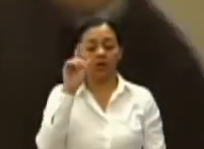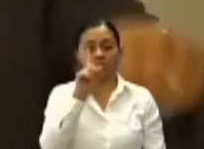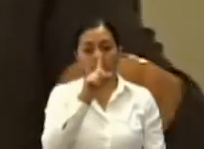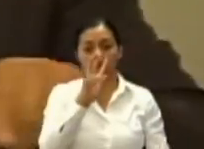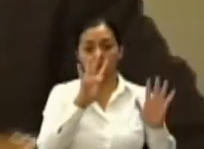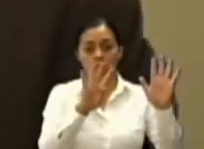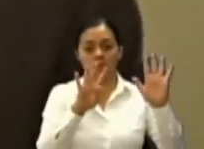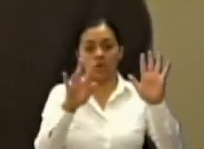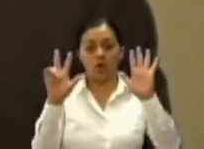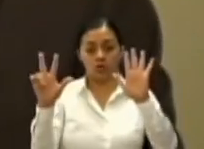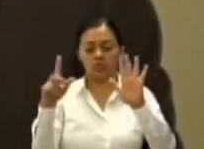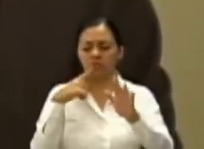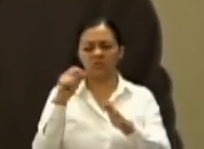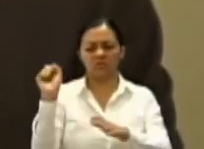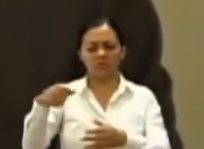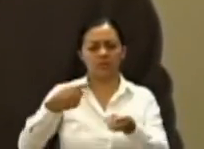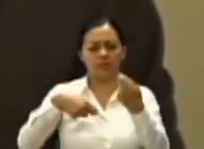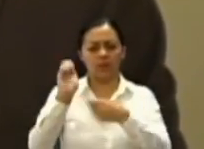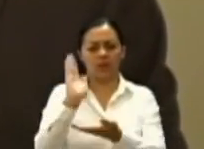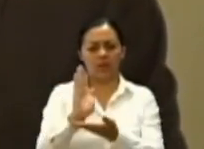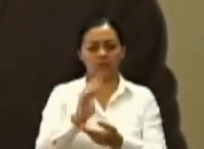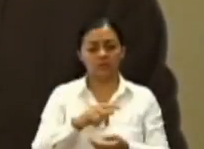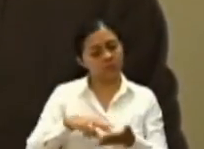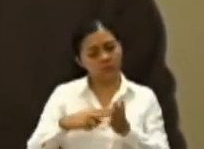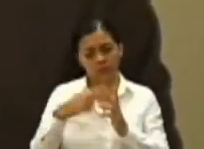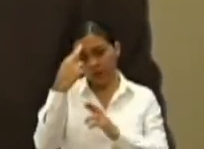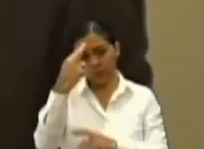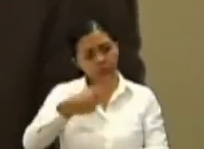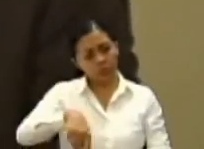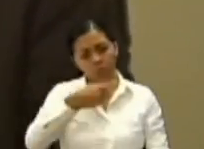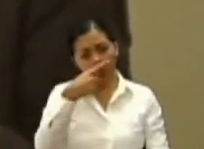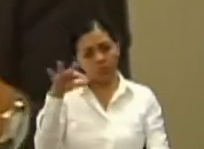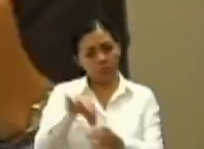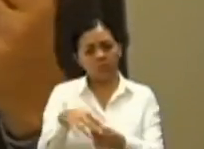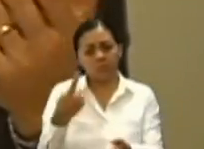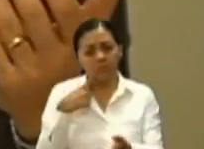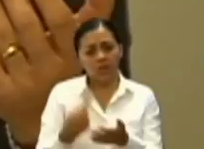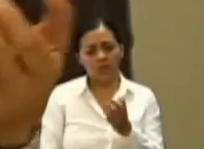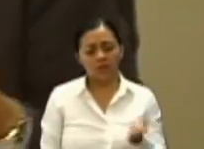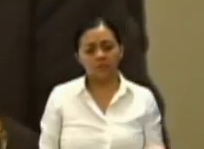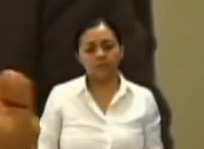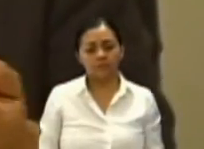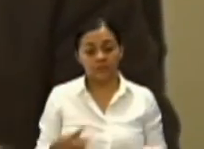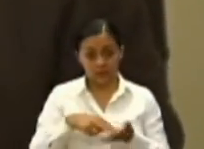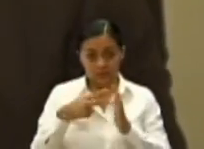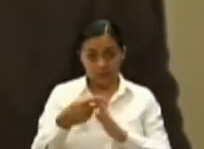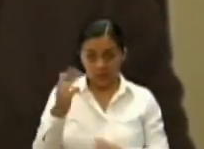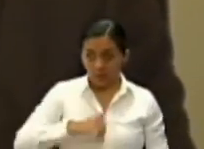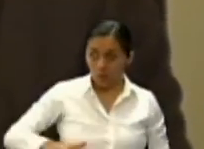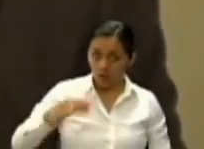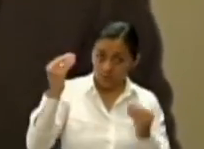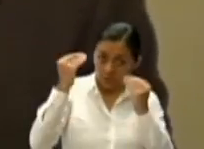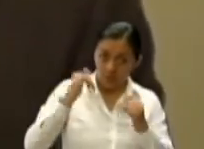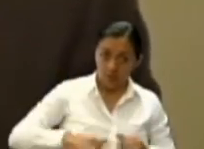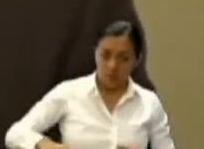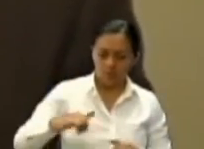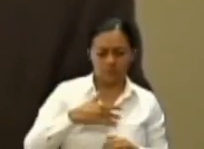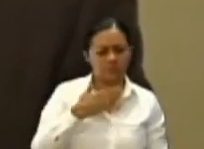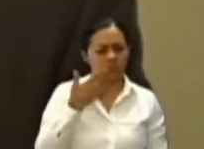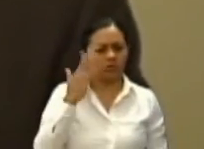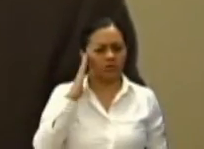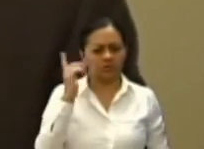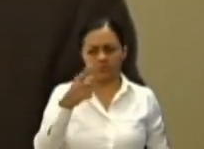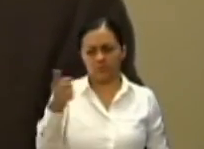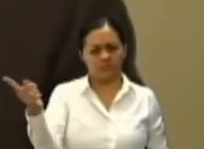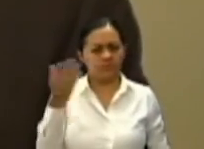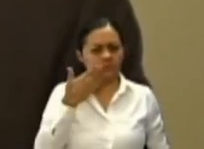pusieron la privatización del 10 es la partidocracia menos bien a dar cátedra democracia participación etcétera wang tipo crecida cuenta doble